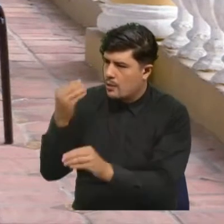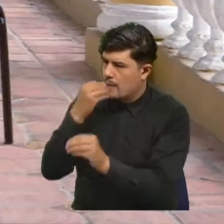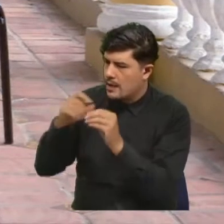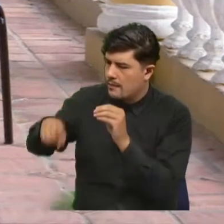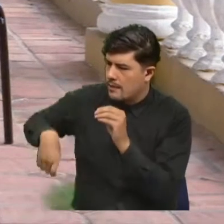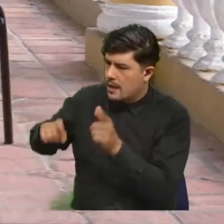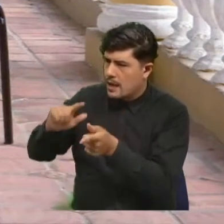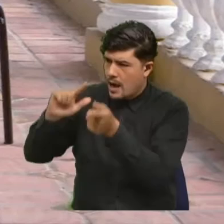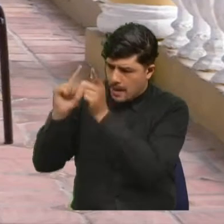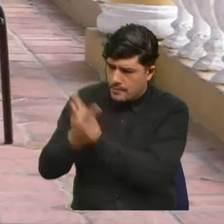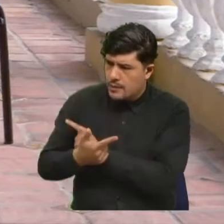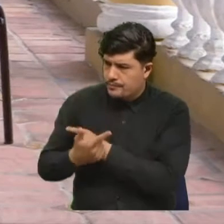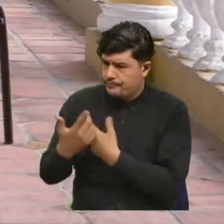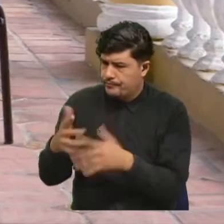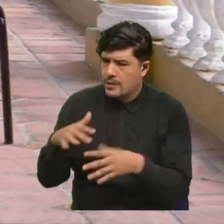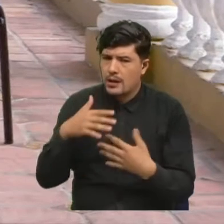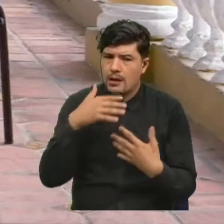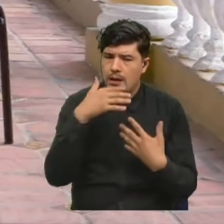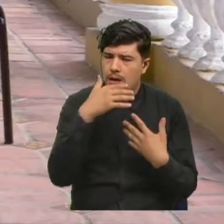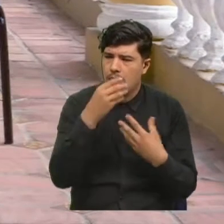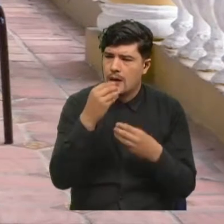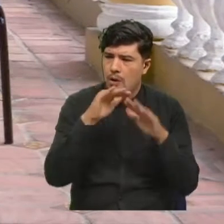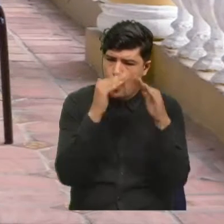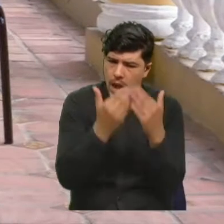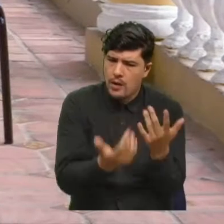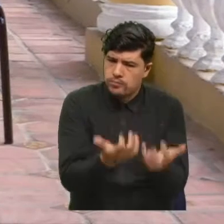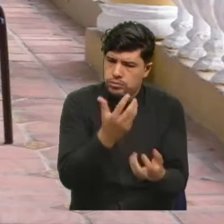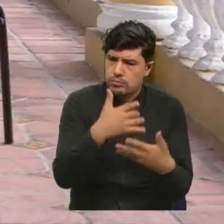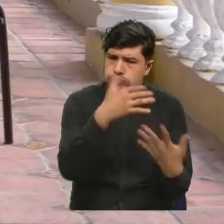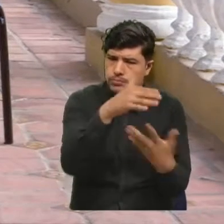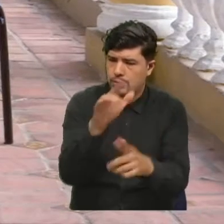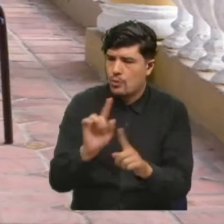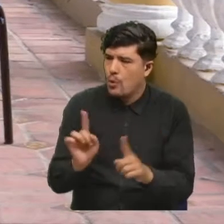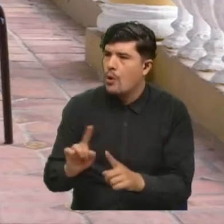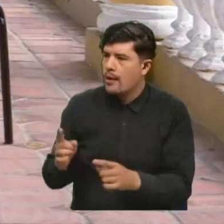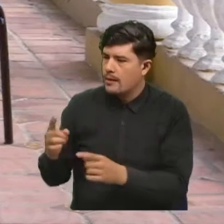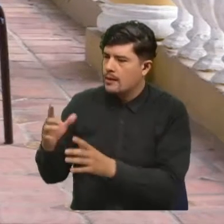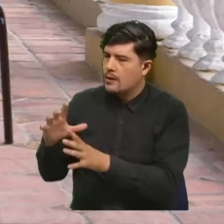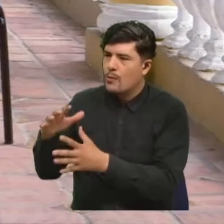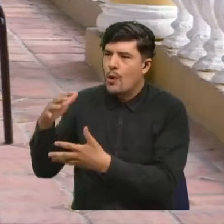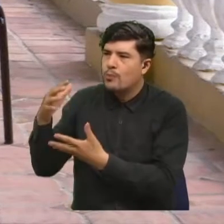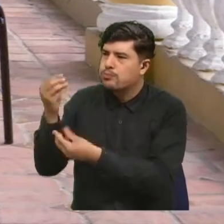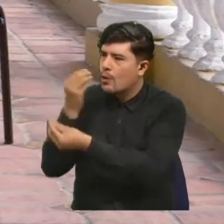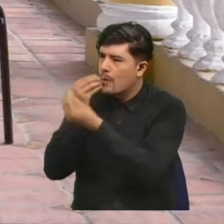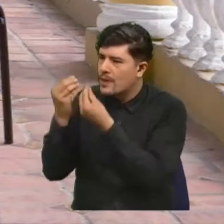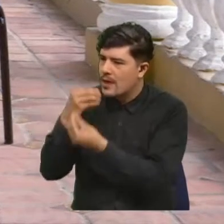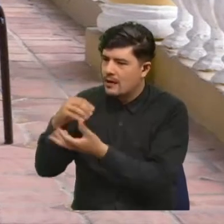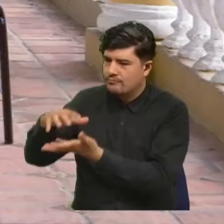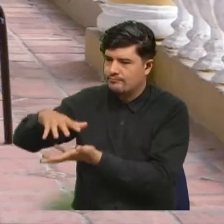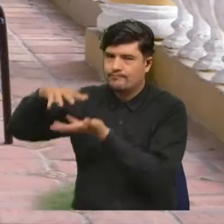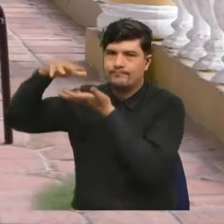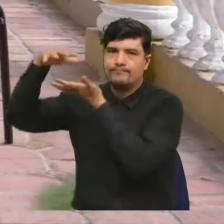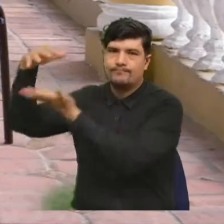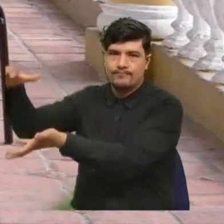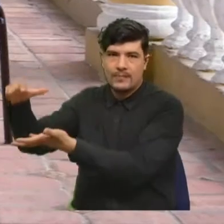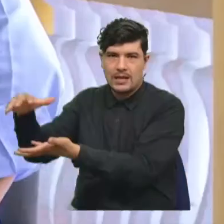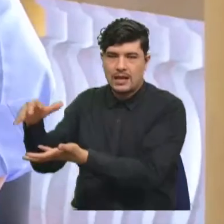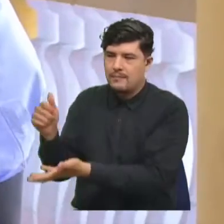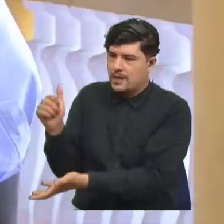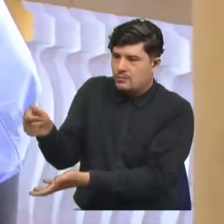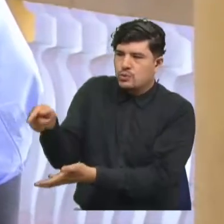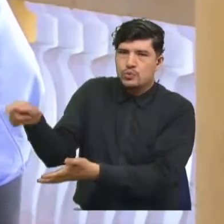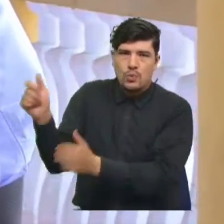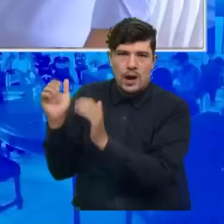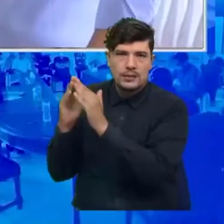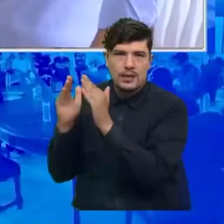les estamos dando entonces en el colegio pero 20 y reclamen la comida para llevar para la casa si se cambió del alimento industrializado a la ración para